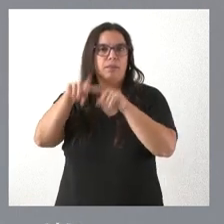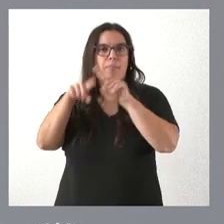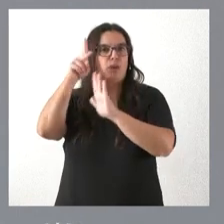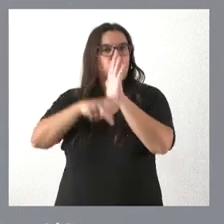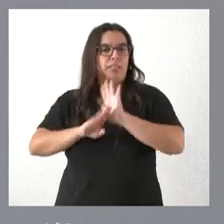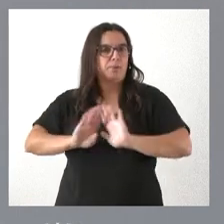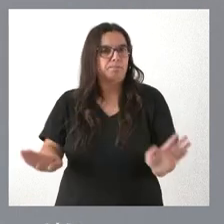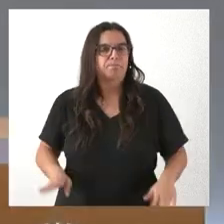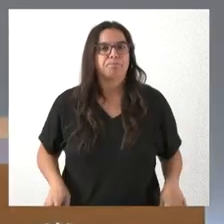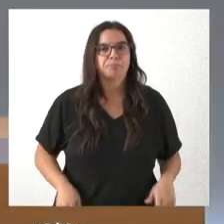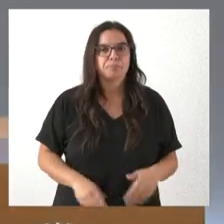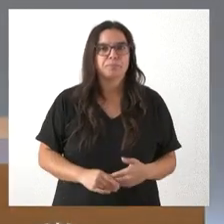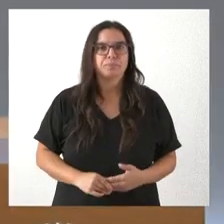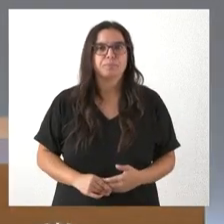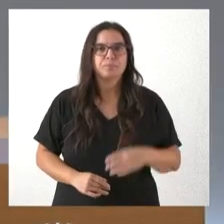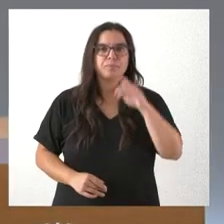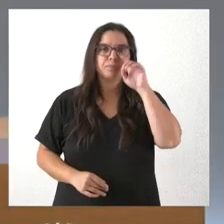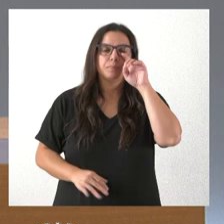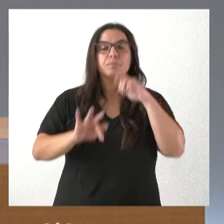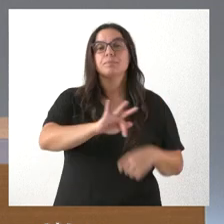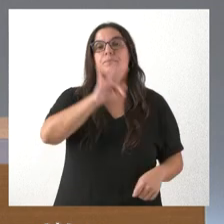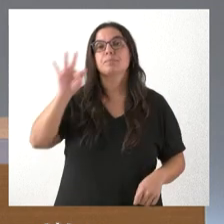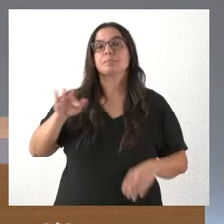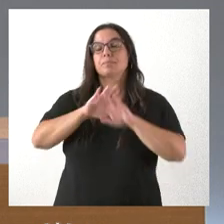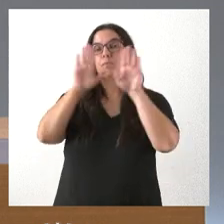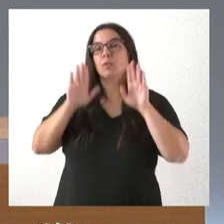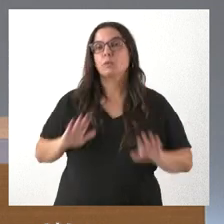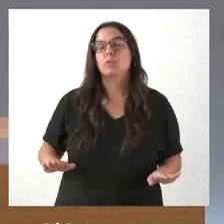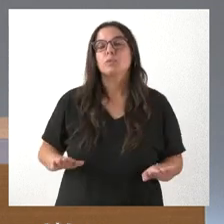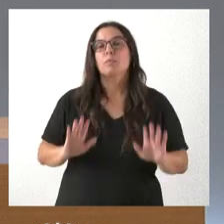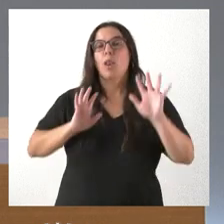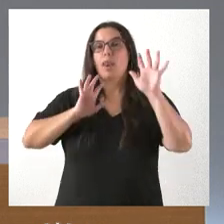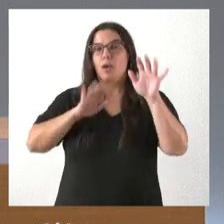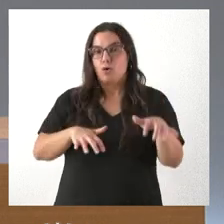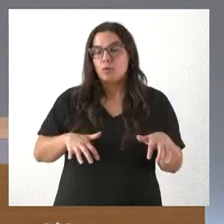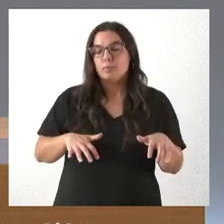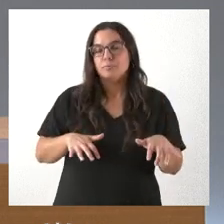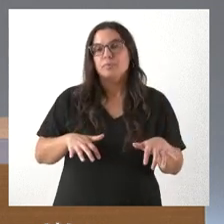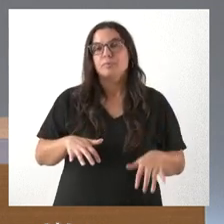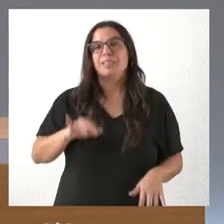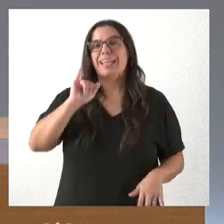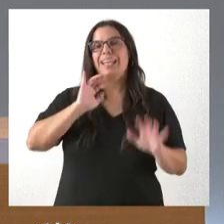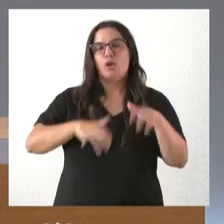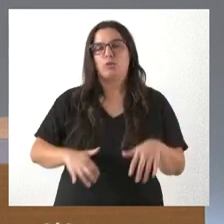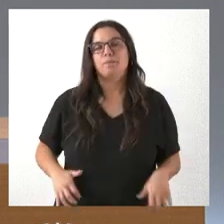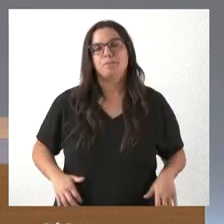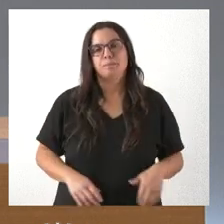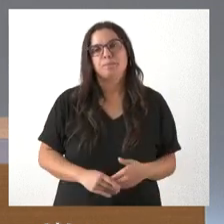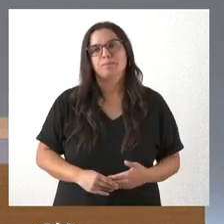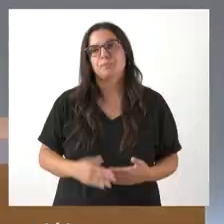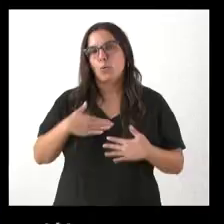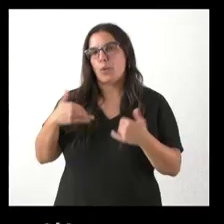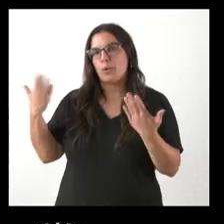vigente y vamos a cerrar este turno en León con César Fernández de y león cuando quieras